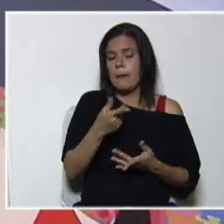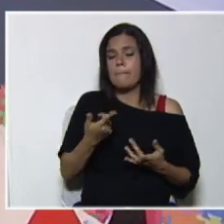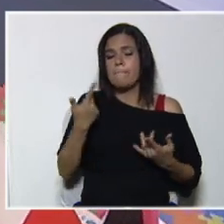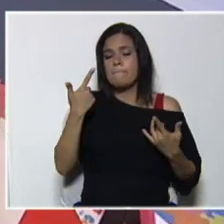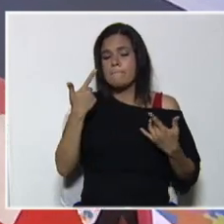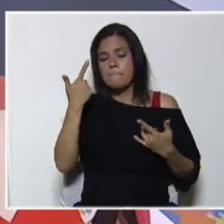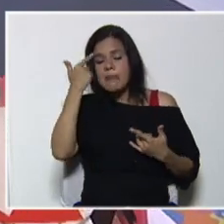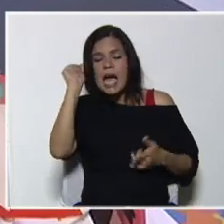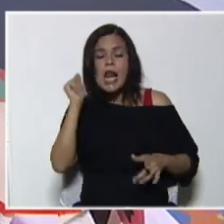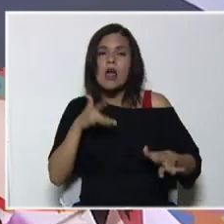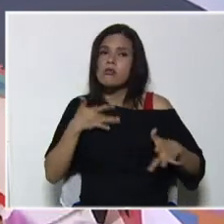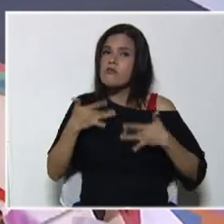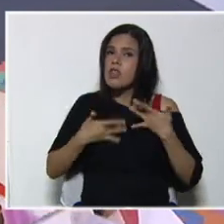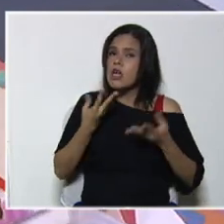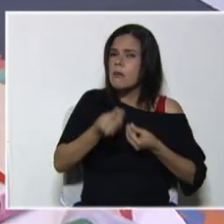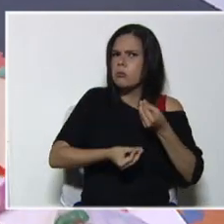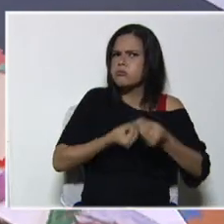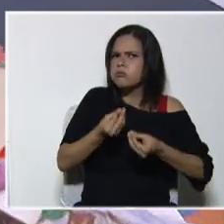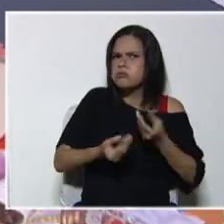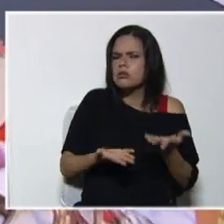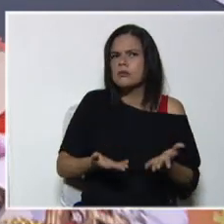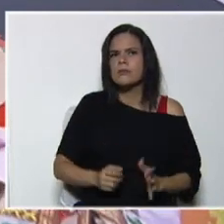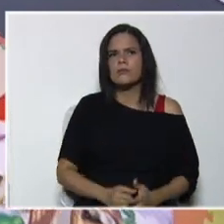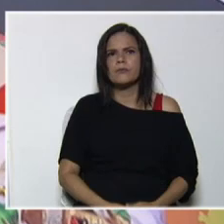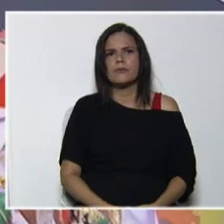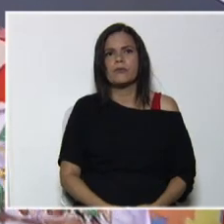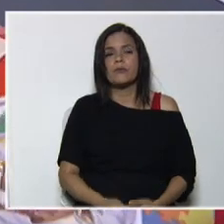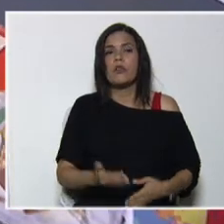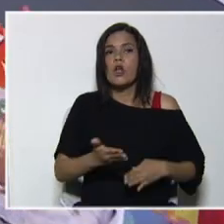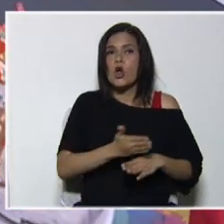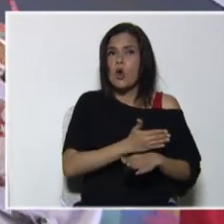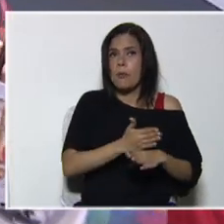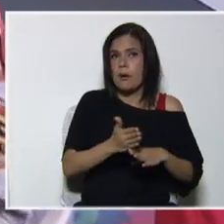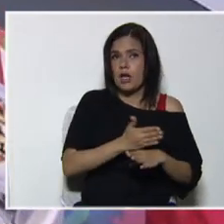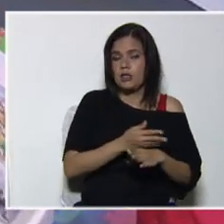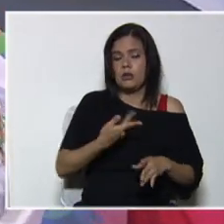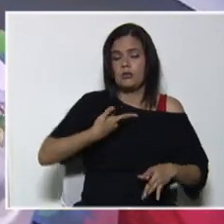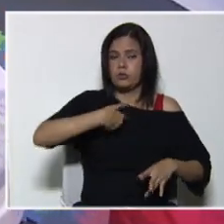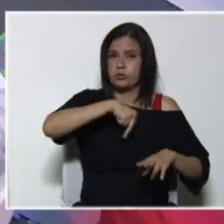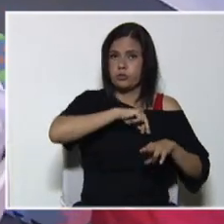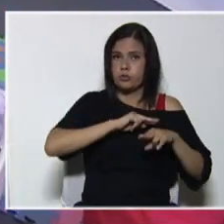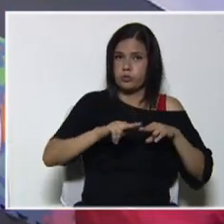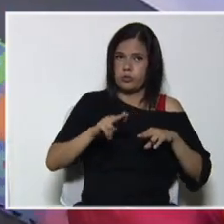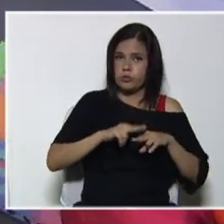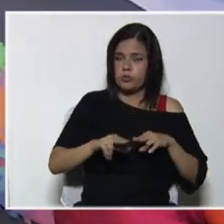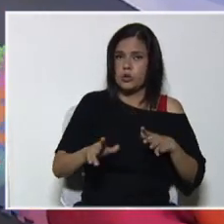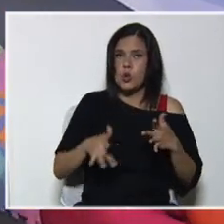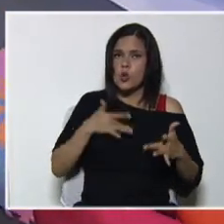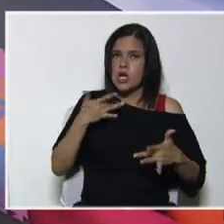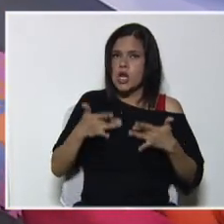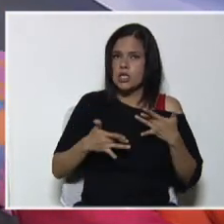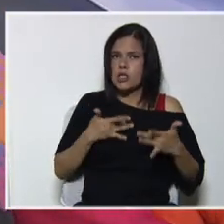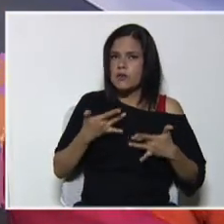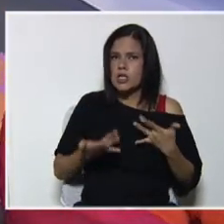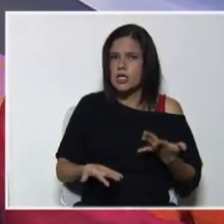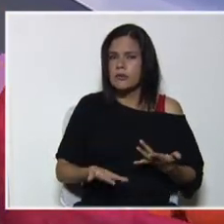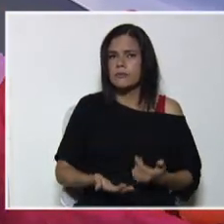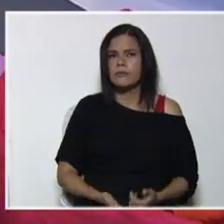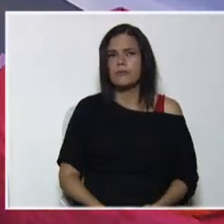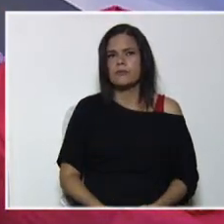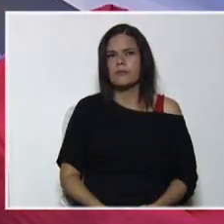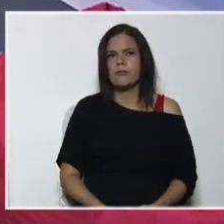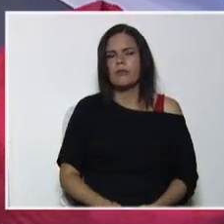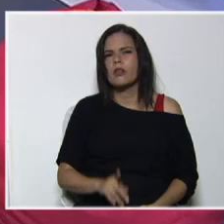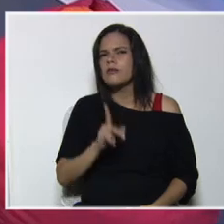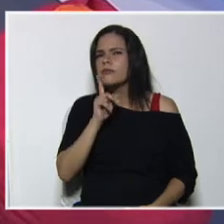realizar. Le vamos a estar compartiendo con nuestras niñas y nuestros niños una actividad que